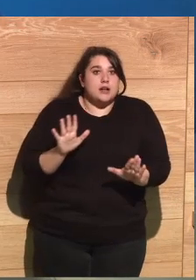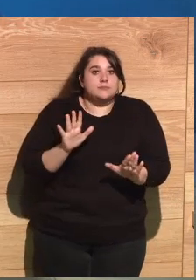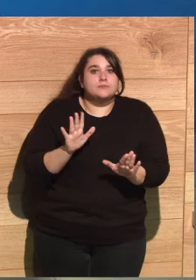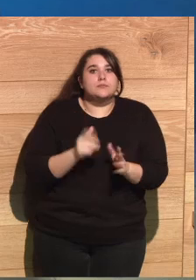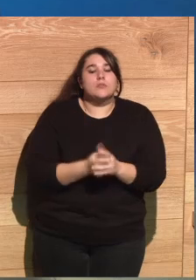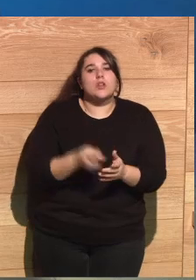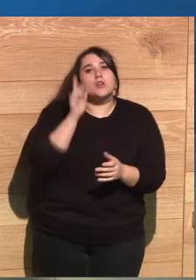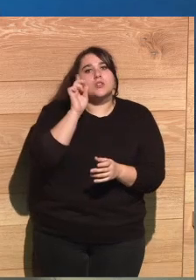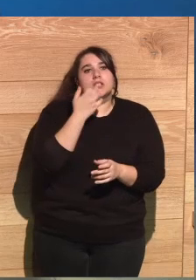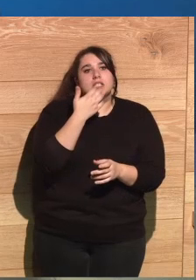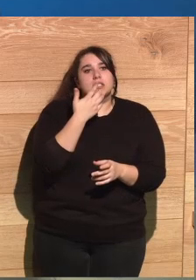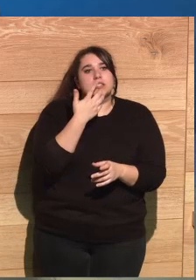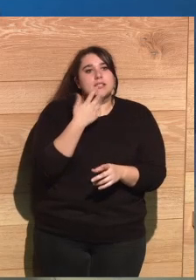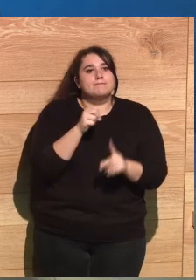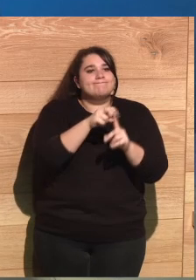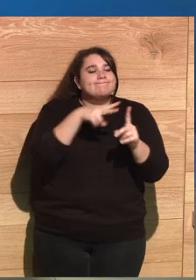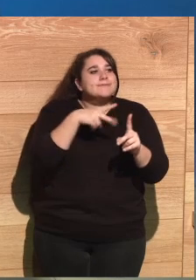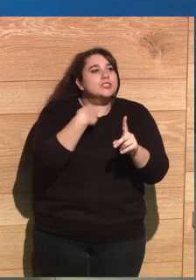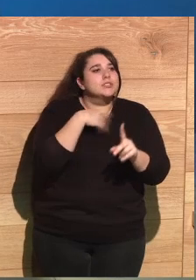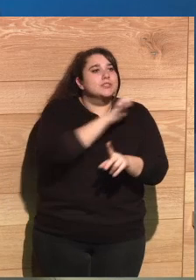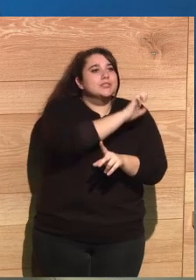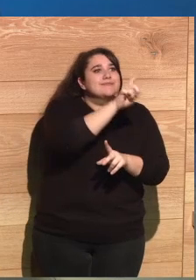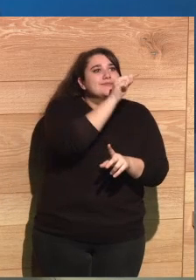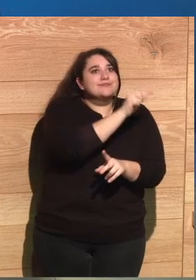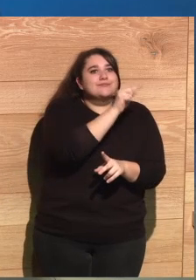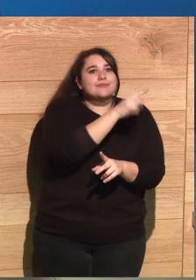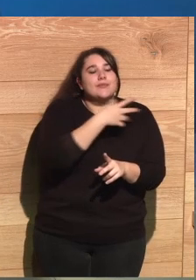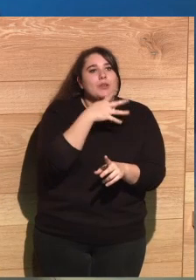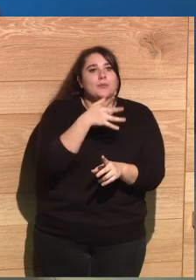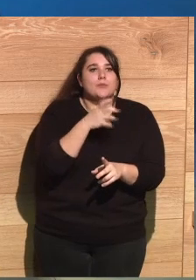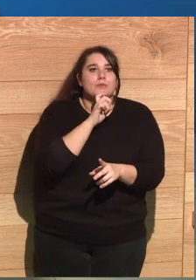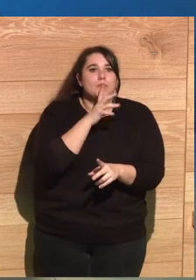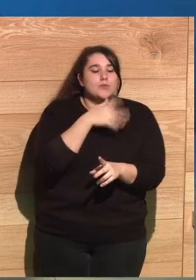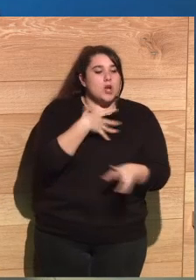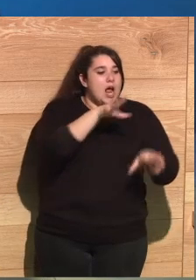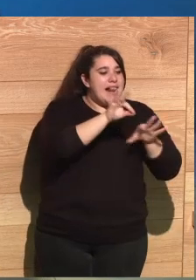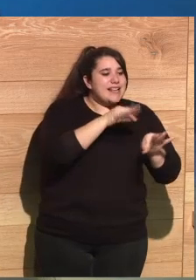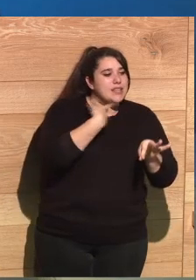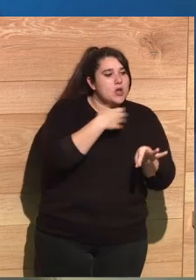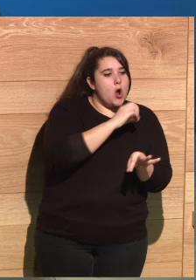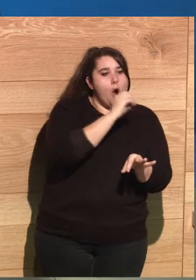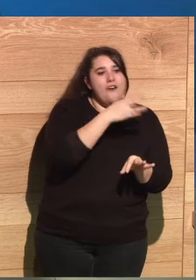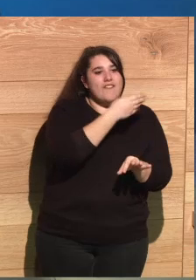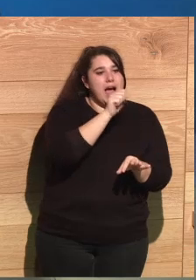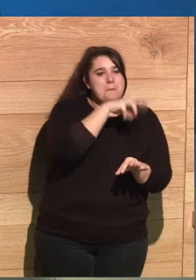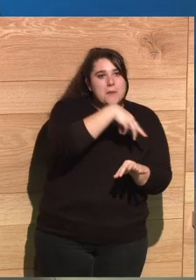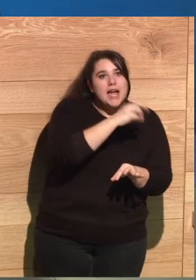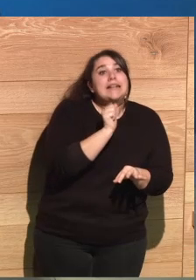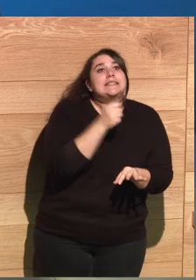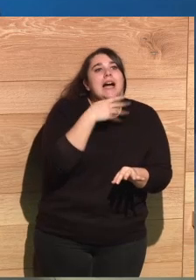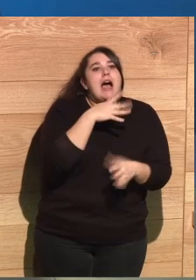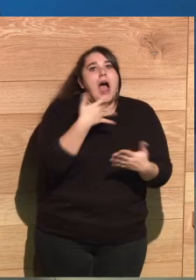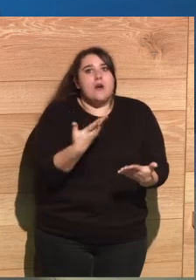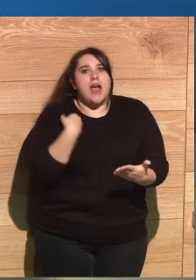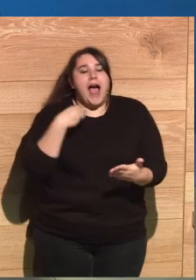una percepción en la sociedad norteamericana, eso puede que estuviera detrás de la elección de Obama, ¿no? Pero ahora con Trump, no sé cómo está esa percepción,